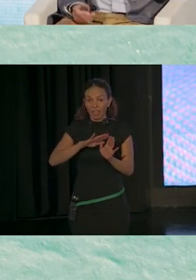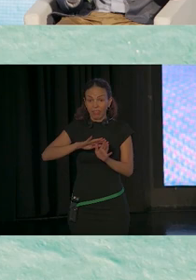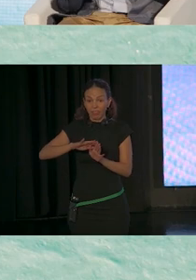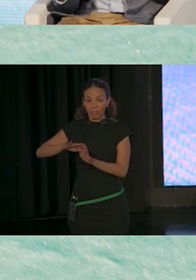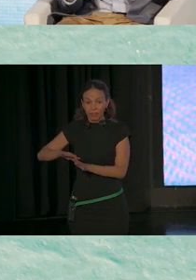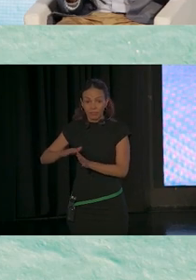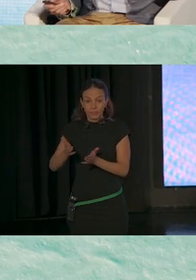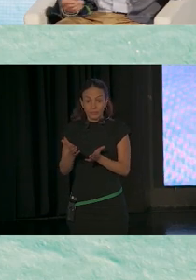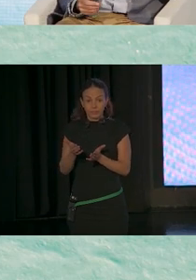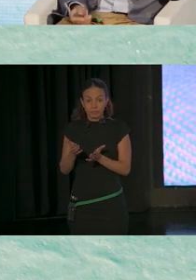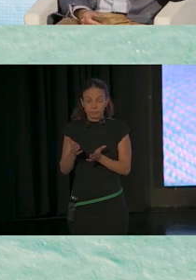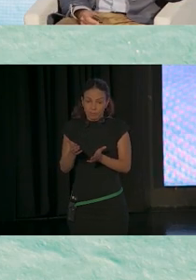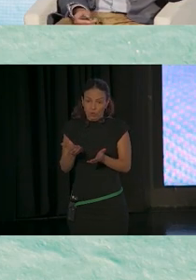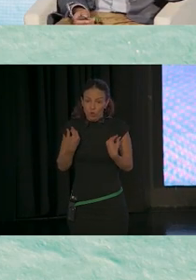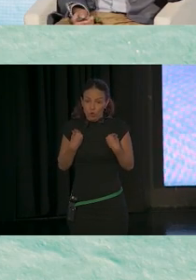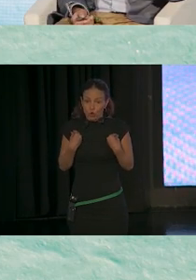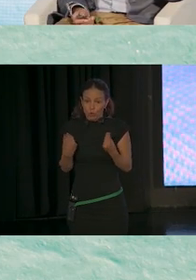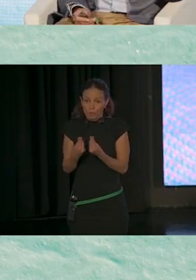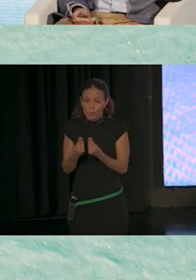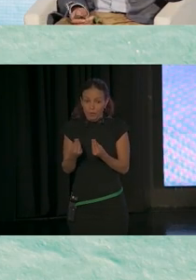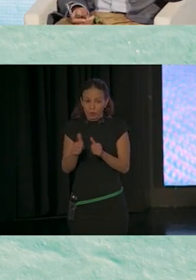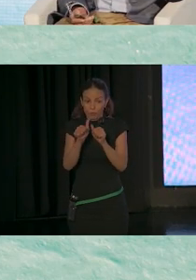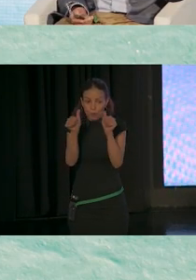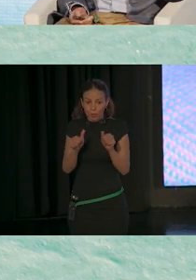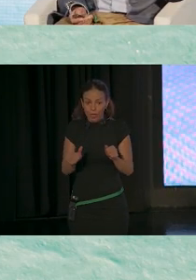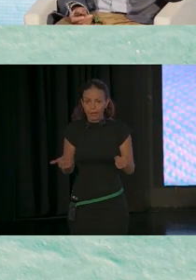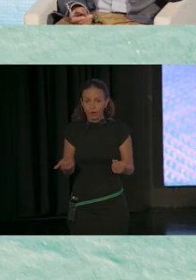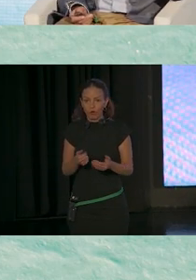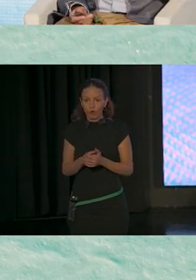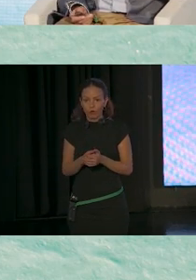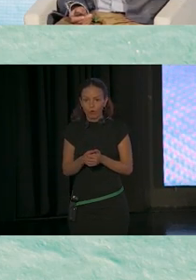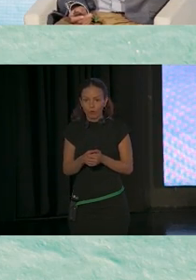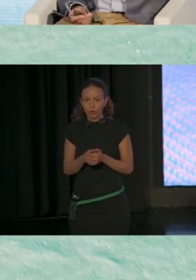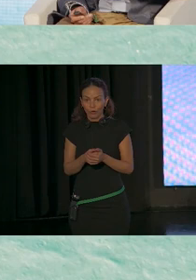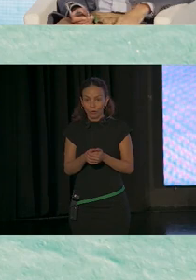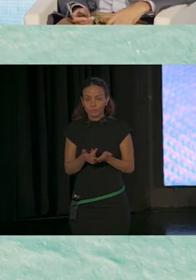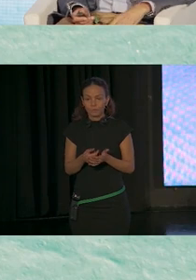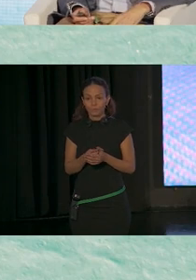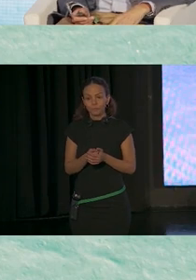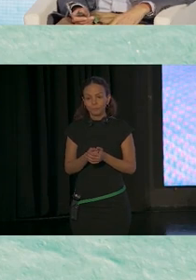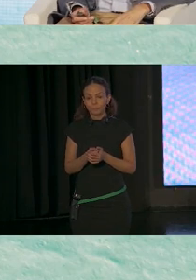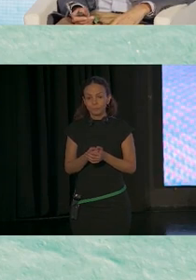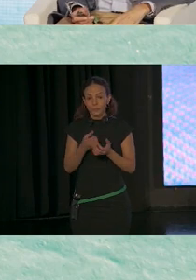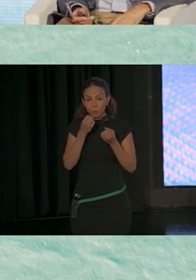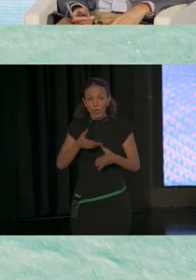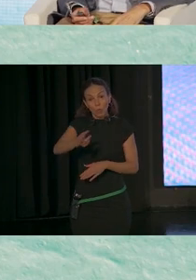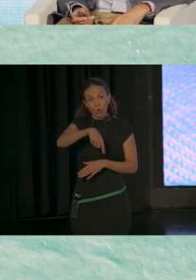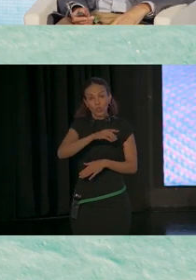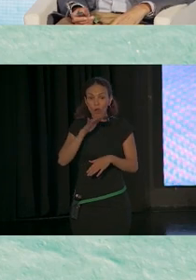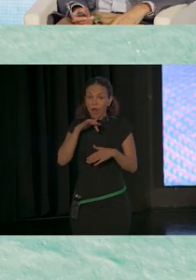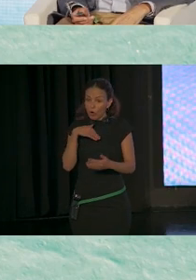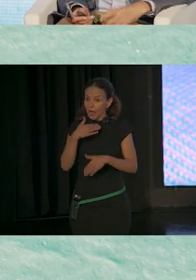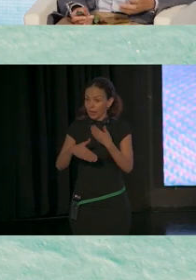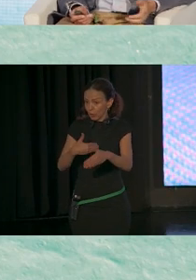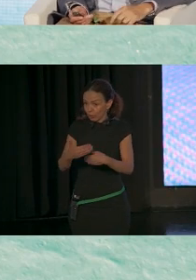está siendo en convivencia con pues uno de los modelos fuertes, ¿no? Bien, estamos o estáis en ese proceso